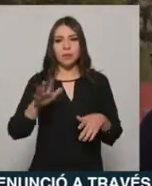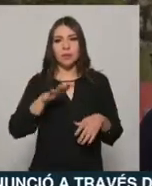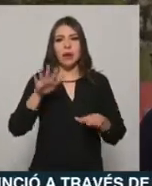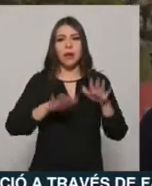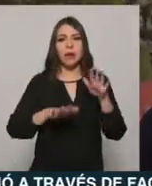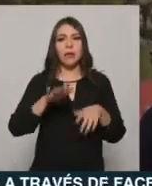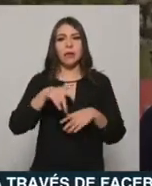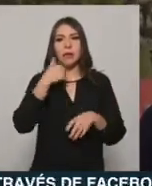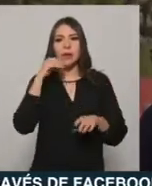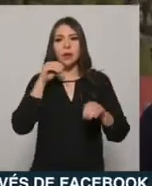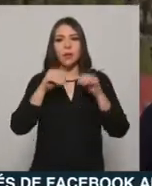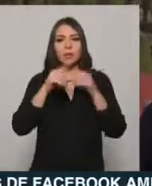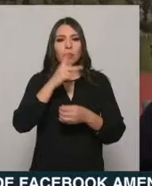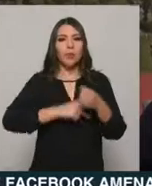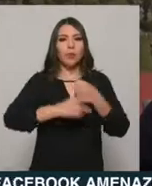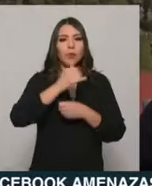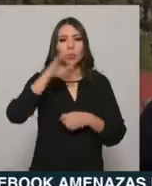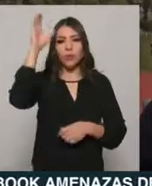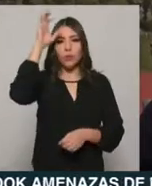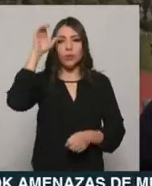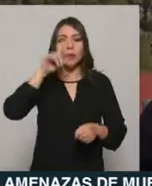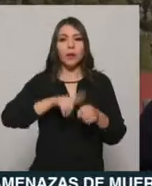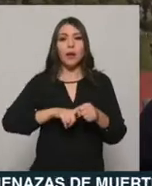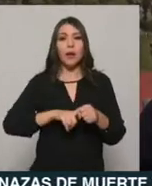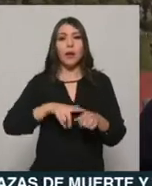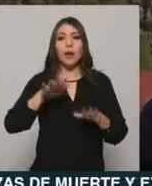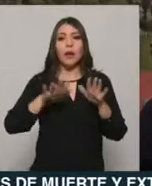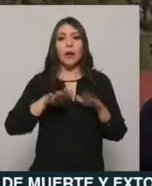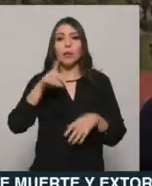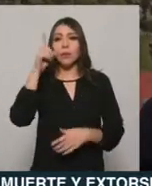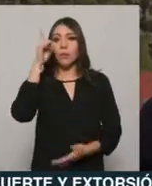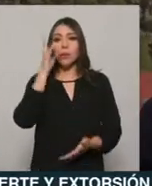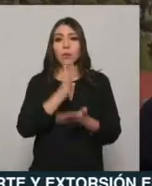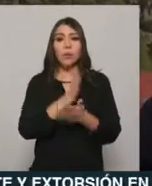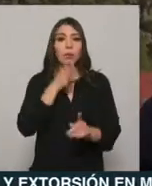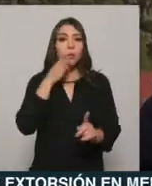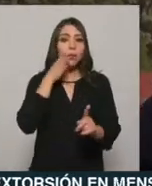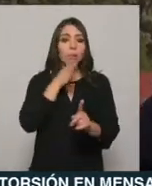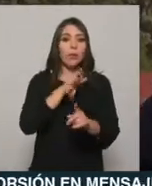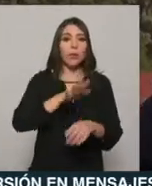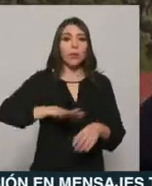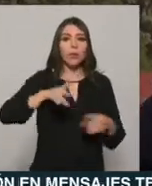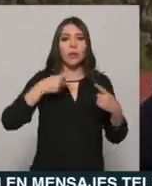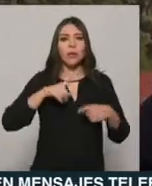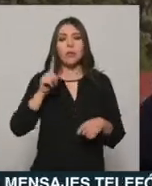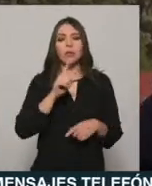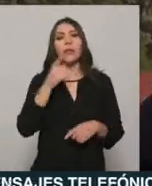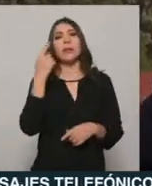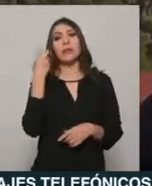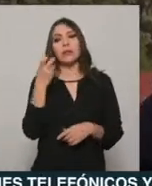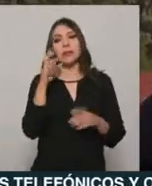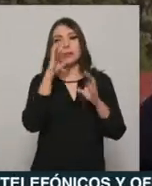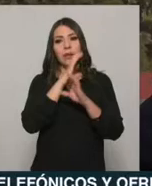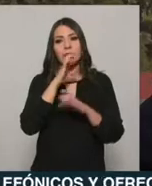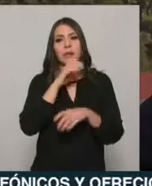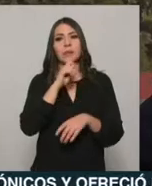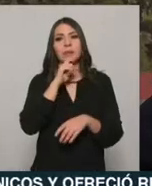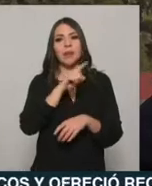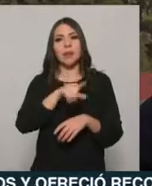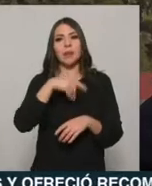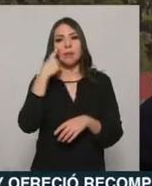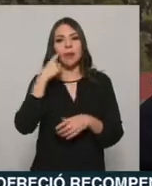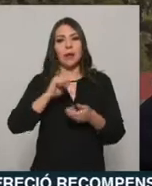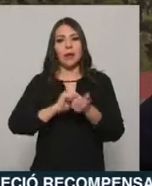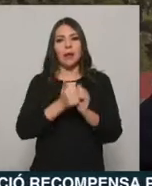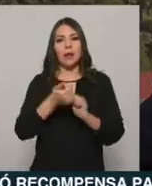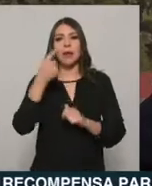proyectos culturales que no solamente se enfoquen al escenario, al divertimento. Este concierto también tiene la finalidad de